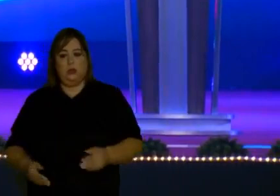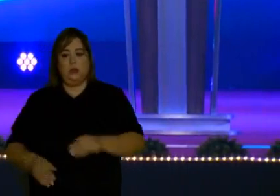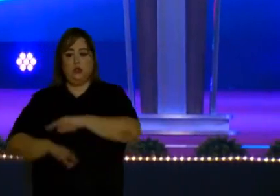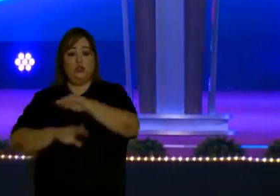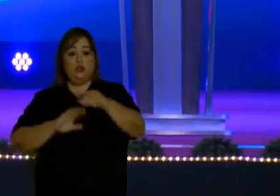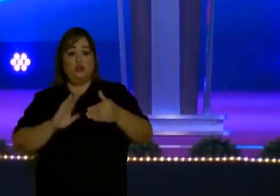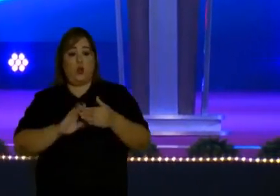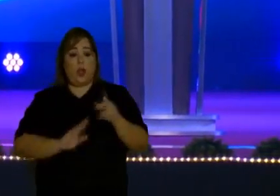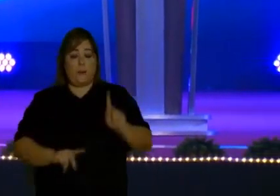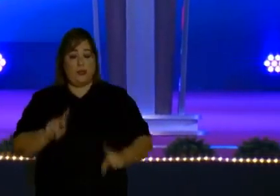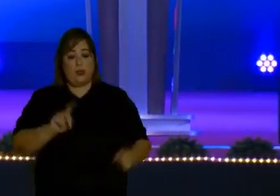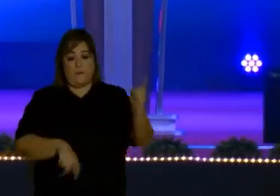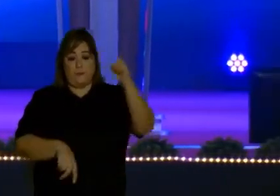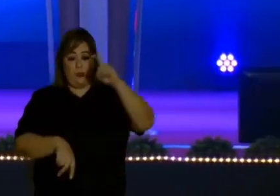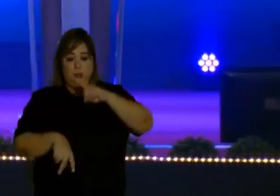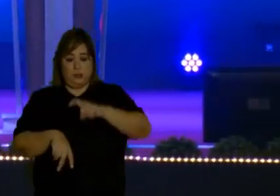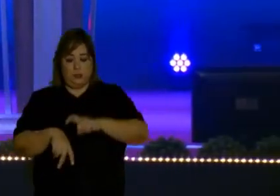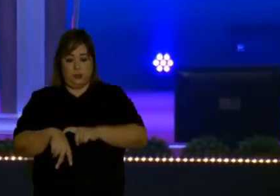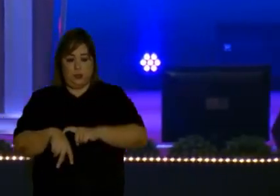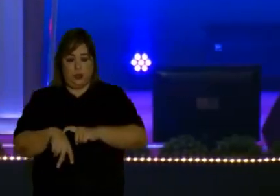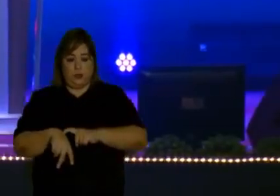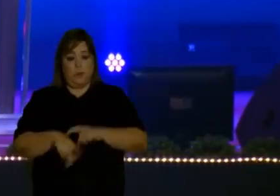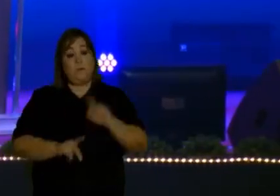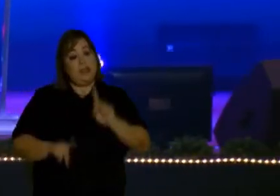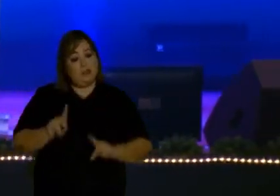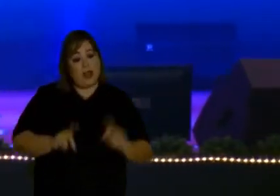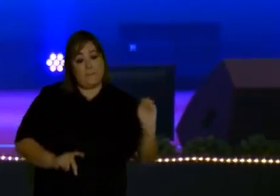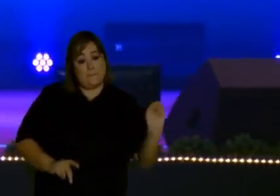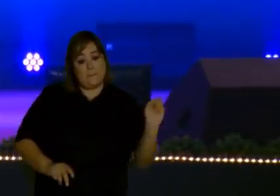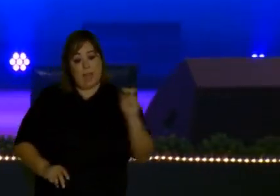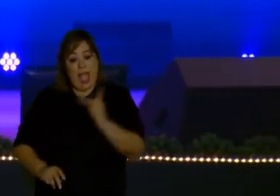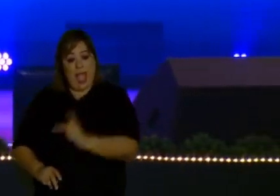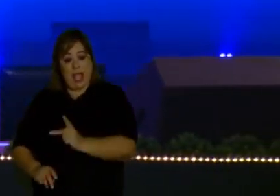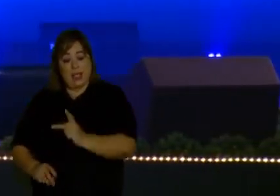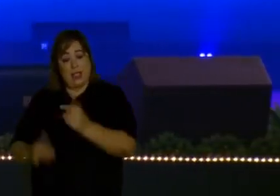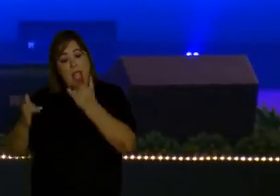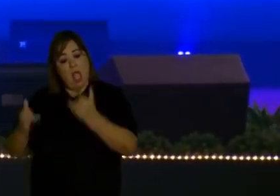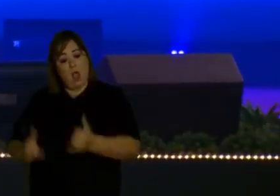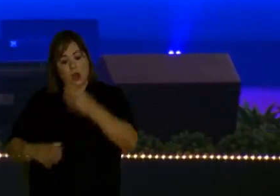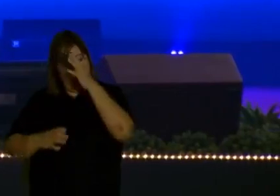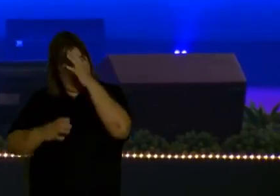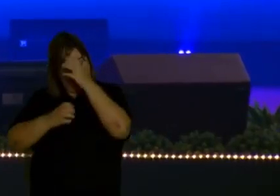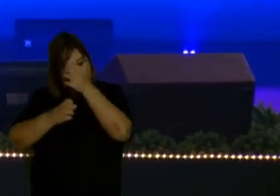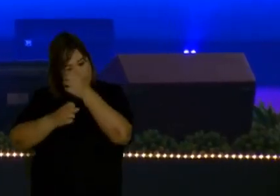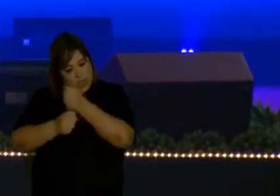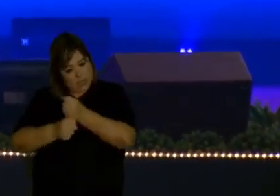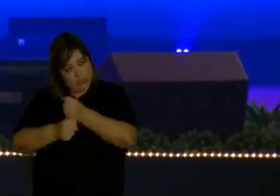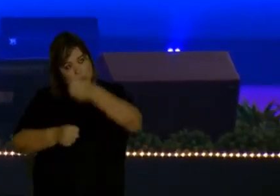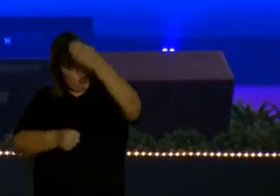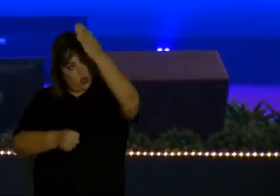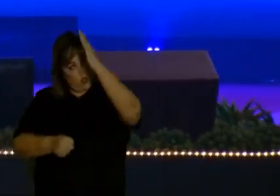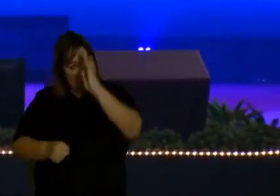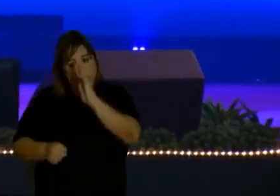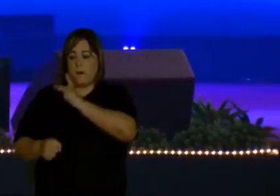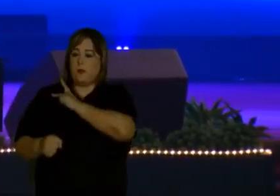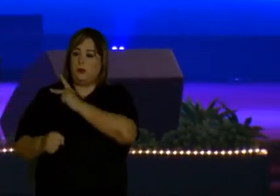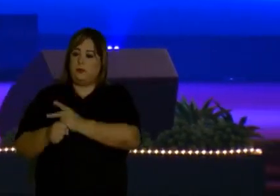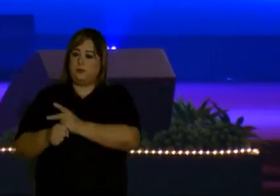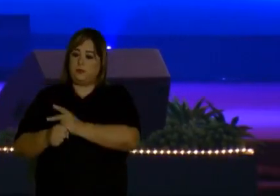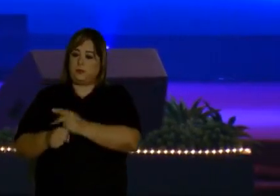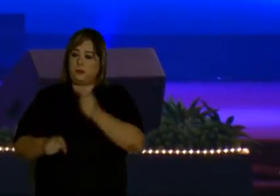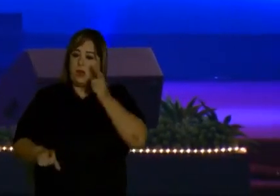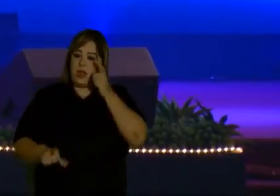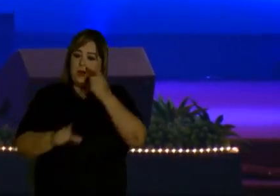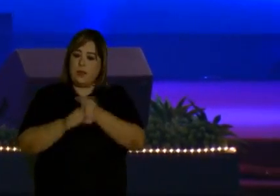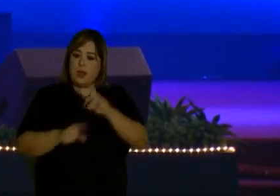por primera vez y los que ya han ido regresando, gracias al Señor, confiados que el Señor tiene todo el poder. Y gracias a nuestra hermana María, ya